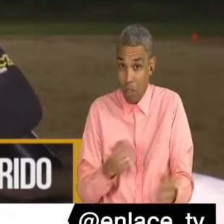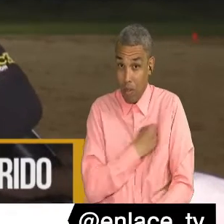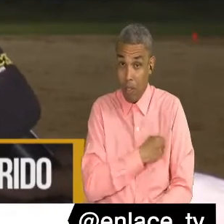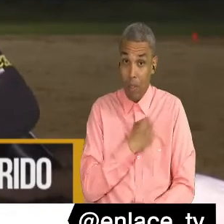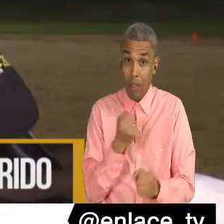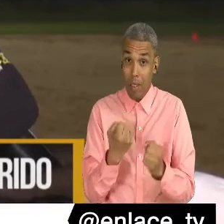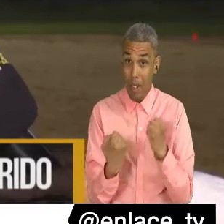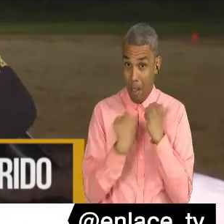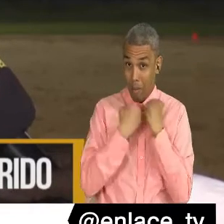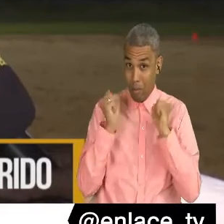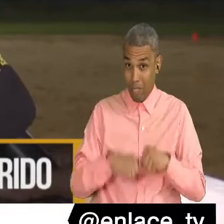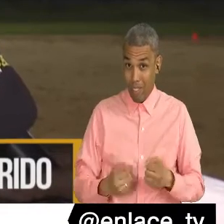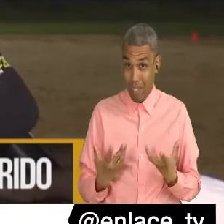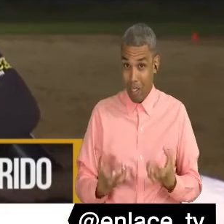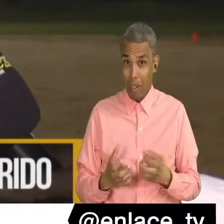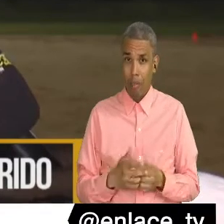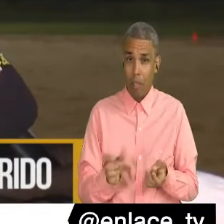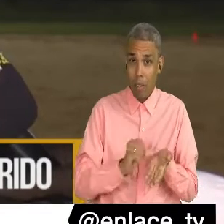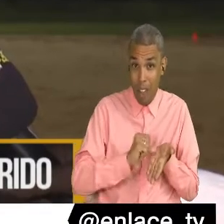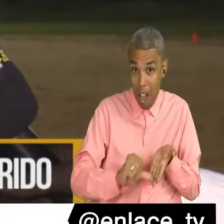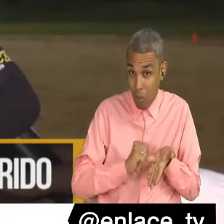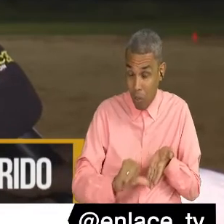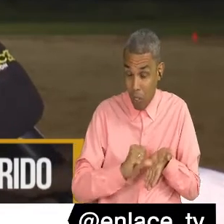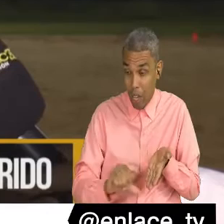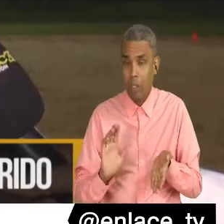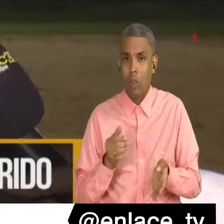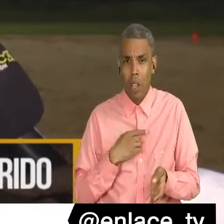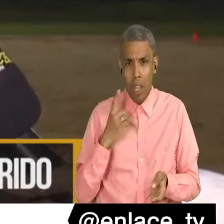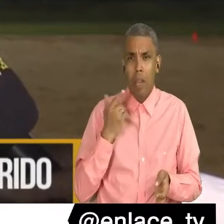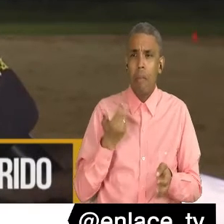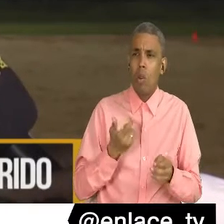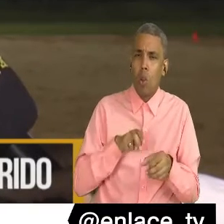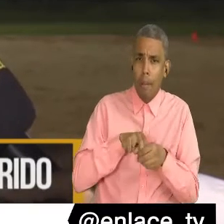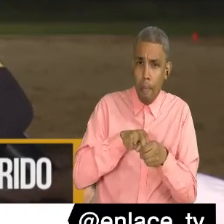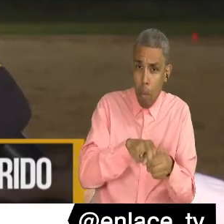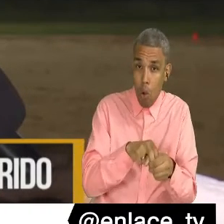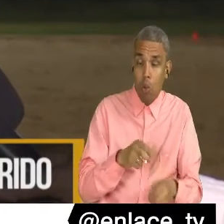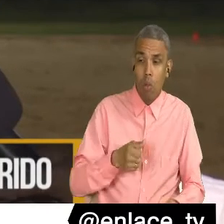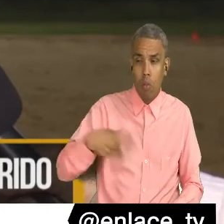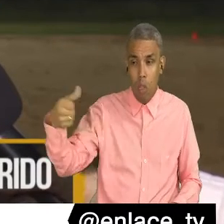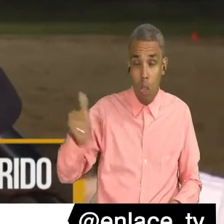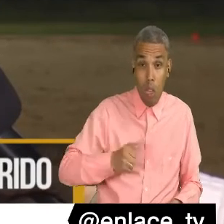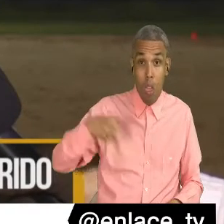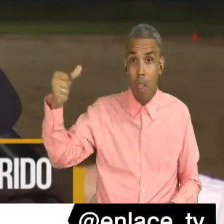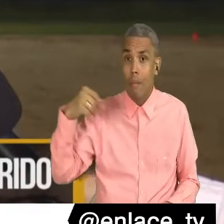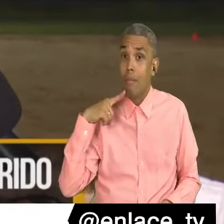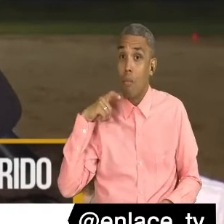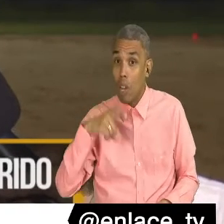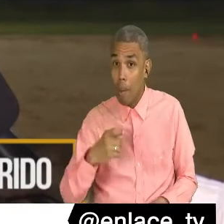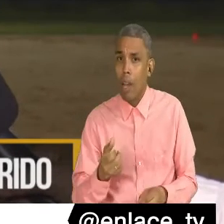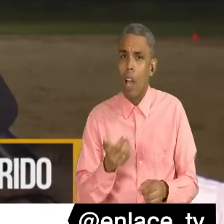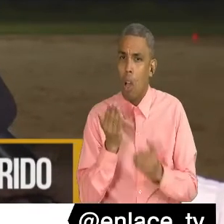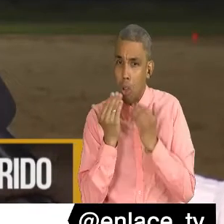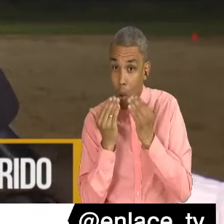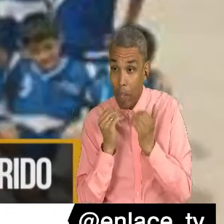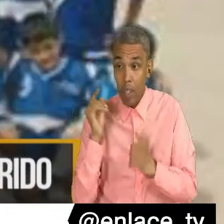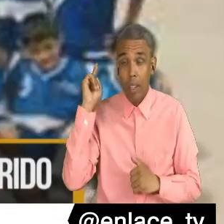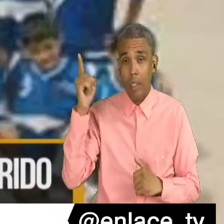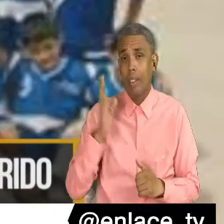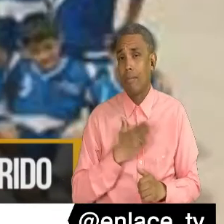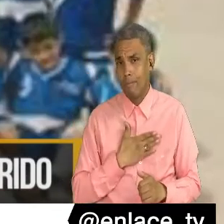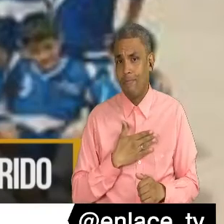ahorita los gastos de transporte, alimentación, estadía en Bucaramanga siempre han sido costosos para nosotros.